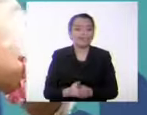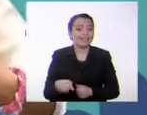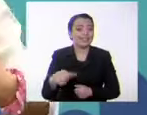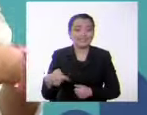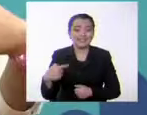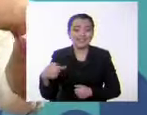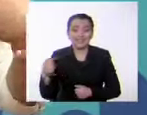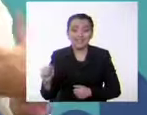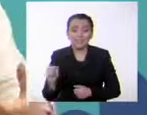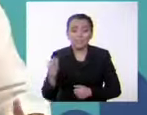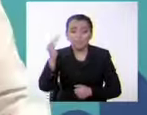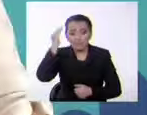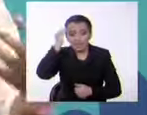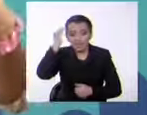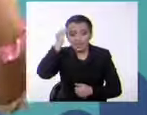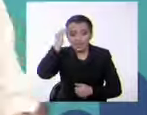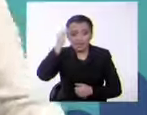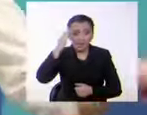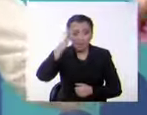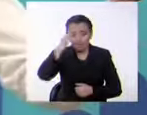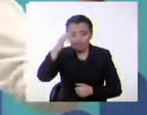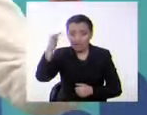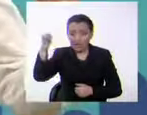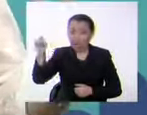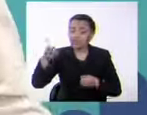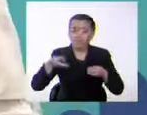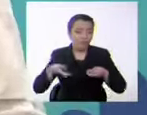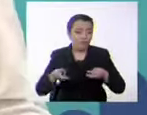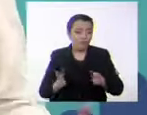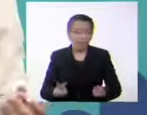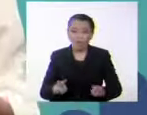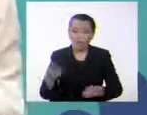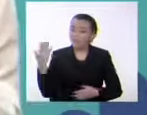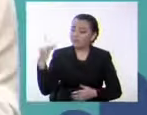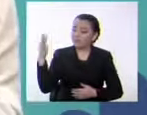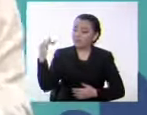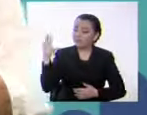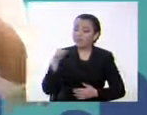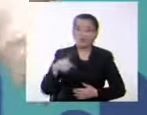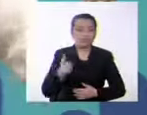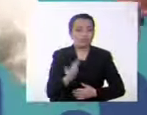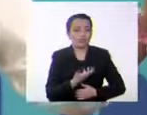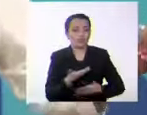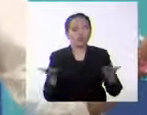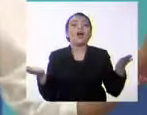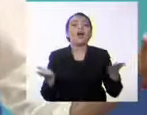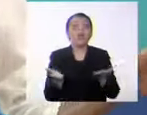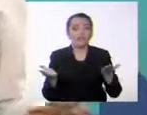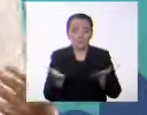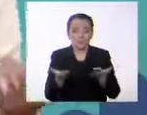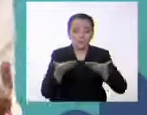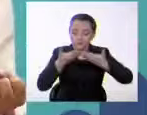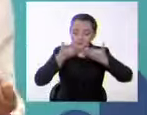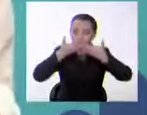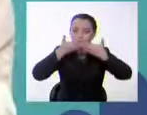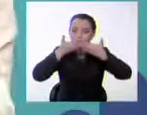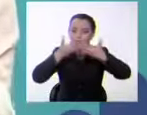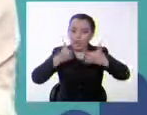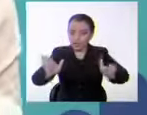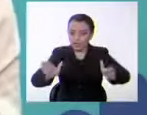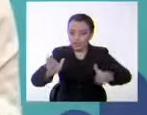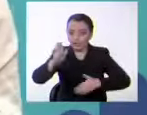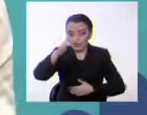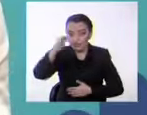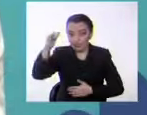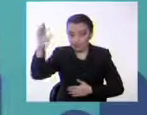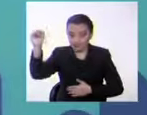conocer nuestro país, nuestras formas, nuestras tradiciones, costumbres, lo que nosotros hacemos, porque eso nos diferencia de los demás. Entonces, eso es lo que